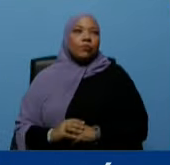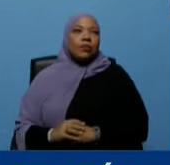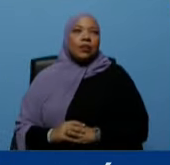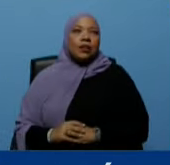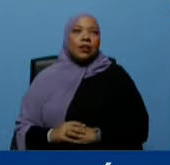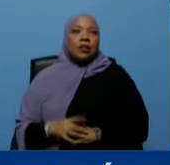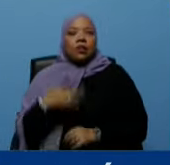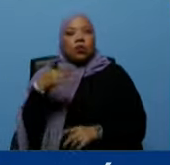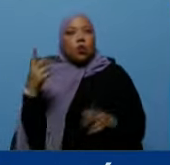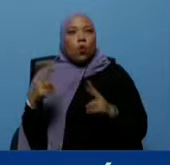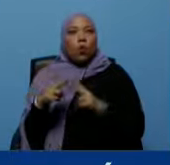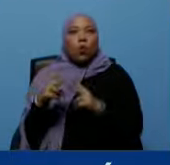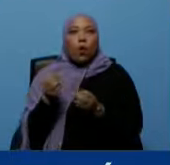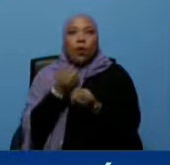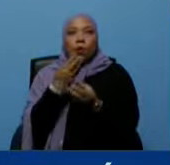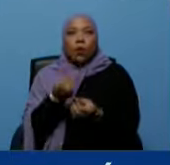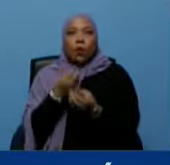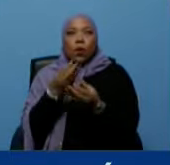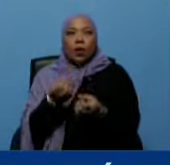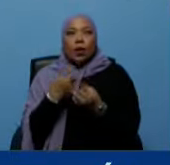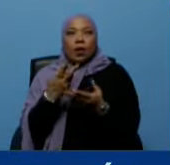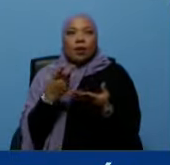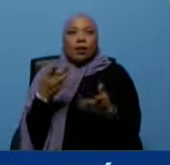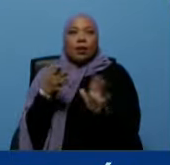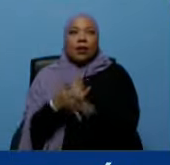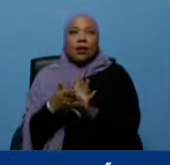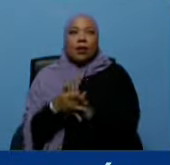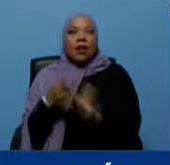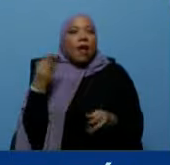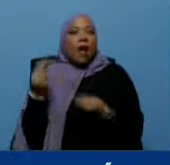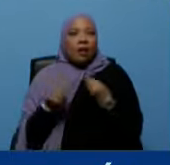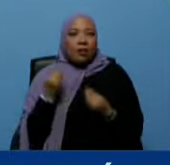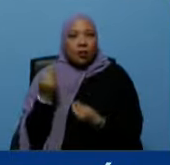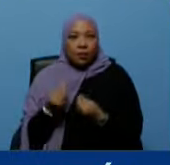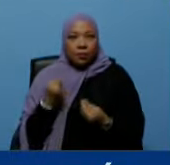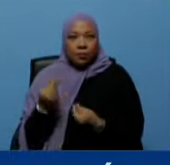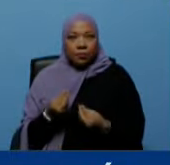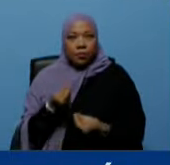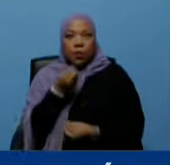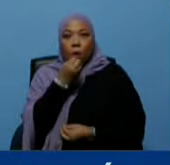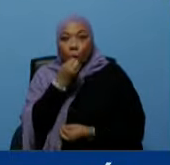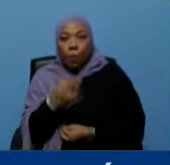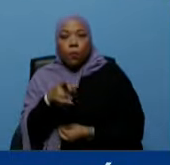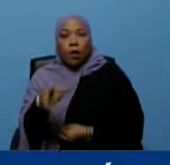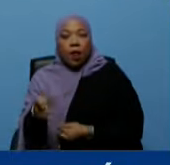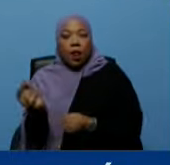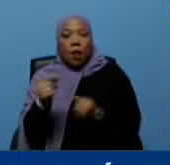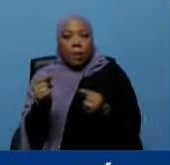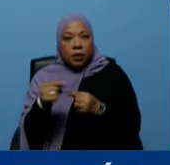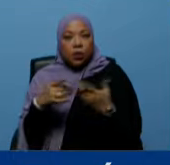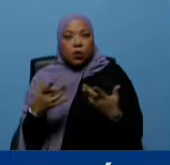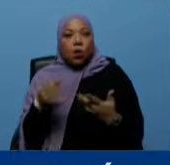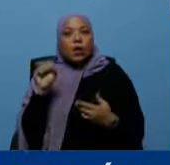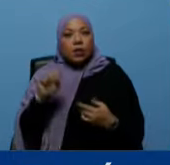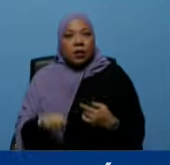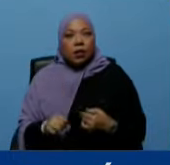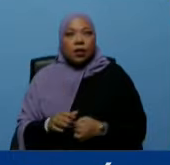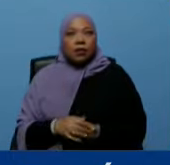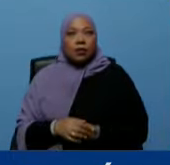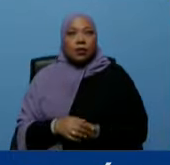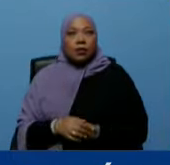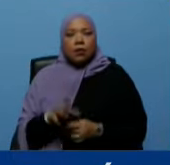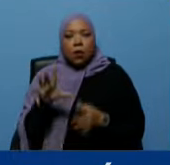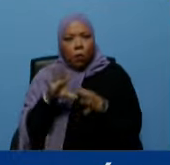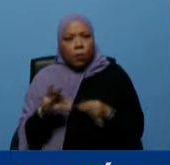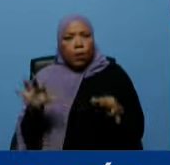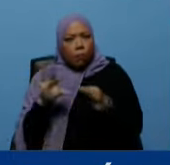¿Qué se estarán contando? ¿Ah? ¿Está buena la conversación, Silvia? ¿Me puedes